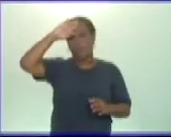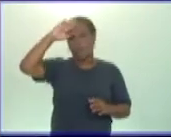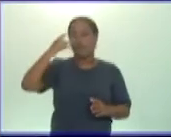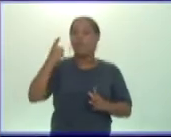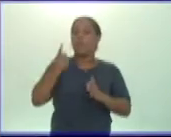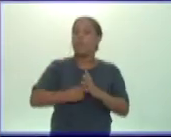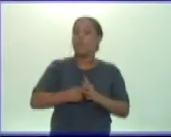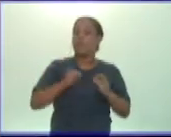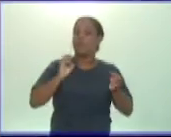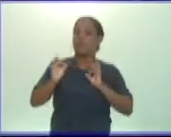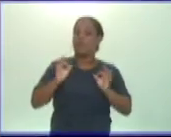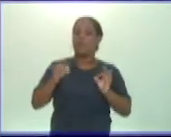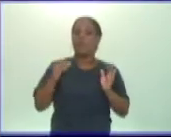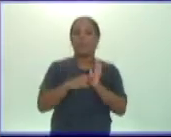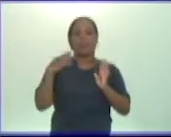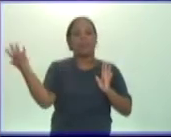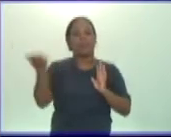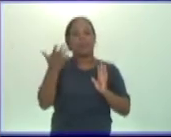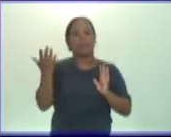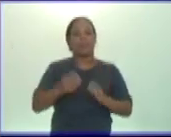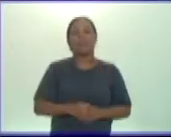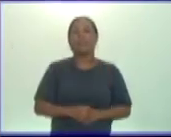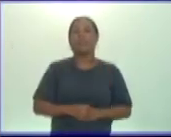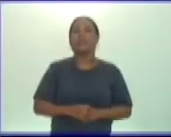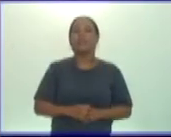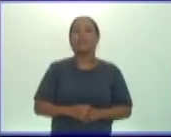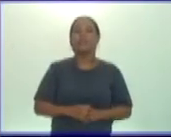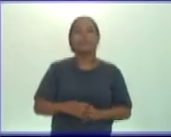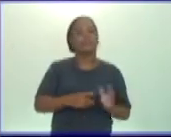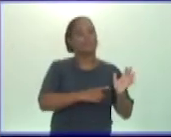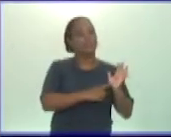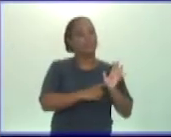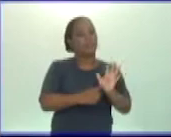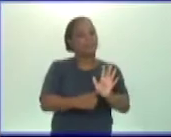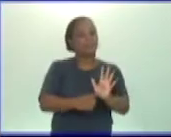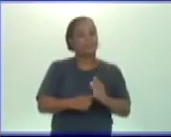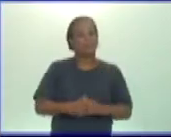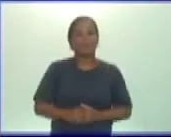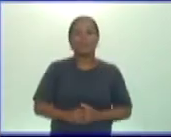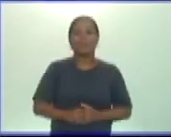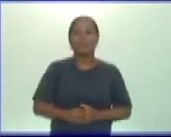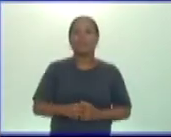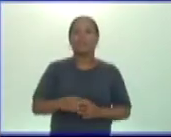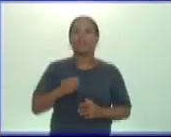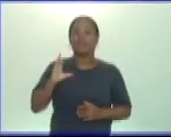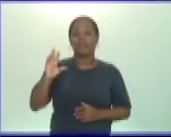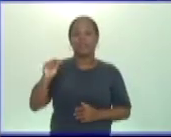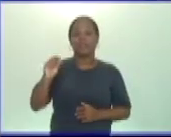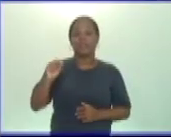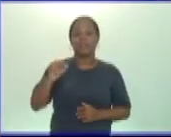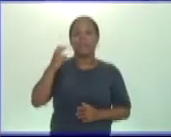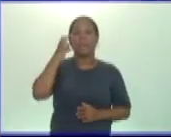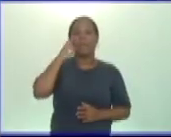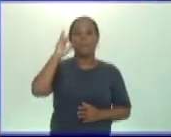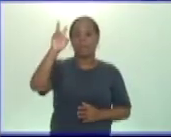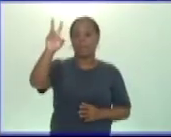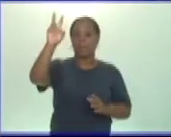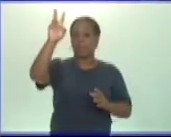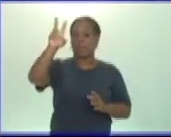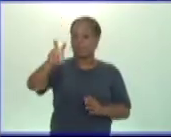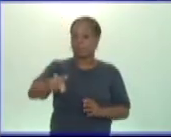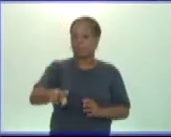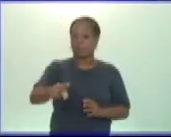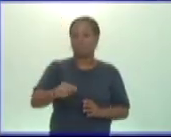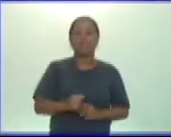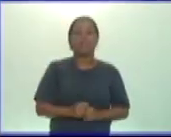poder formarse. Te propongo entonces observar la siguiente imagen, que es la primera guía de observación a la cual vamos a estar